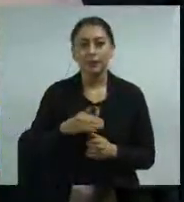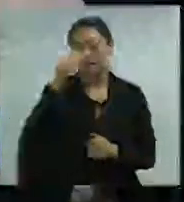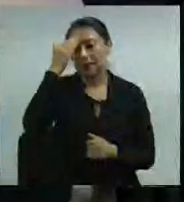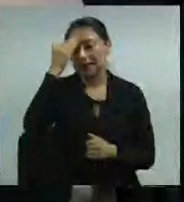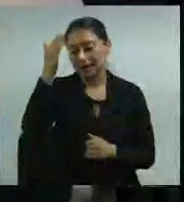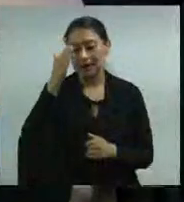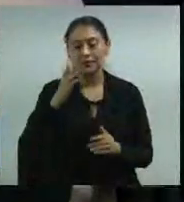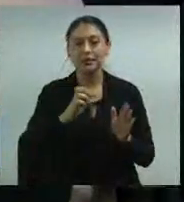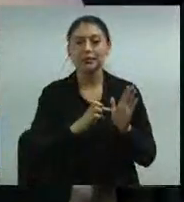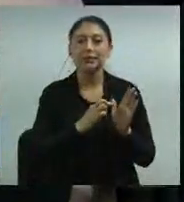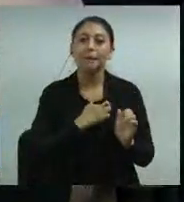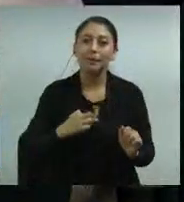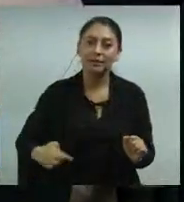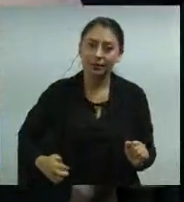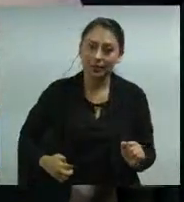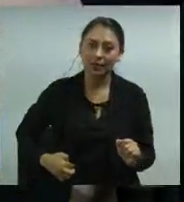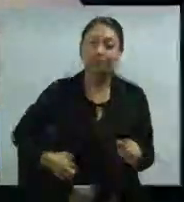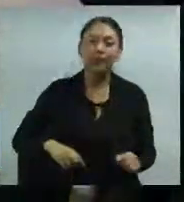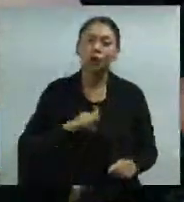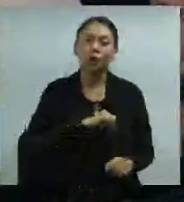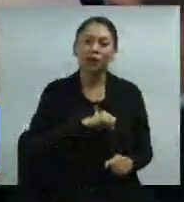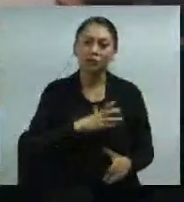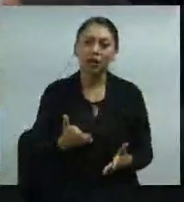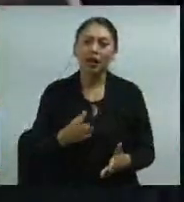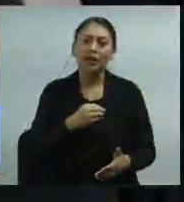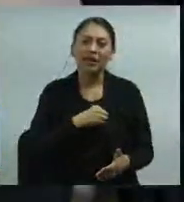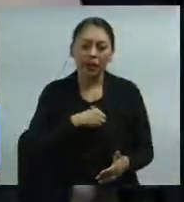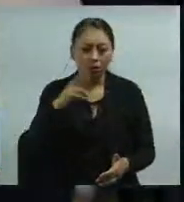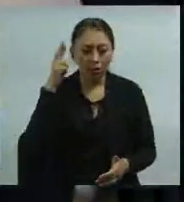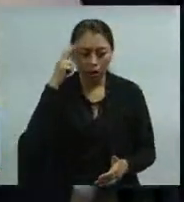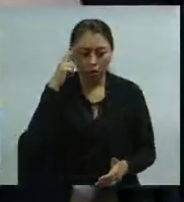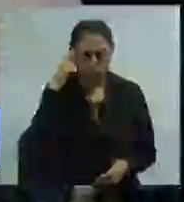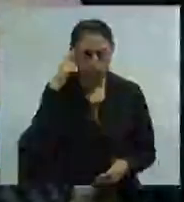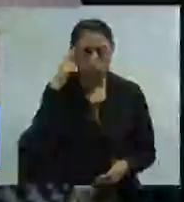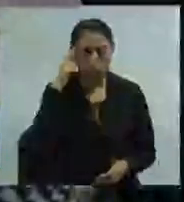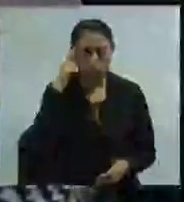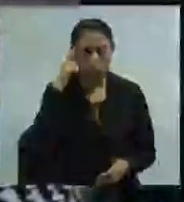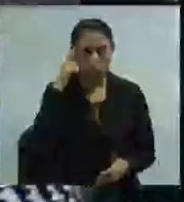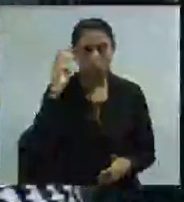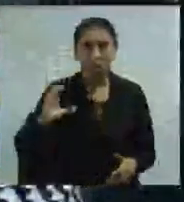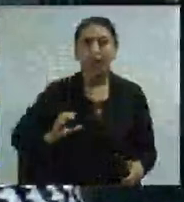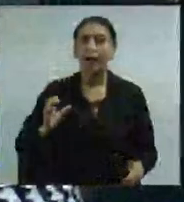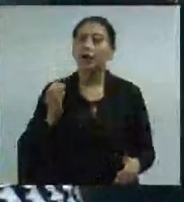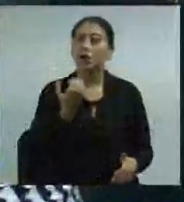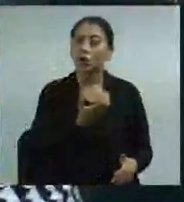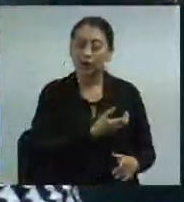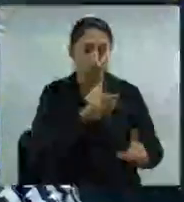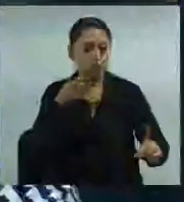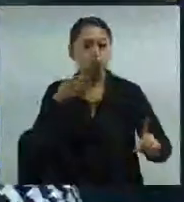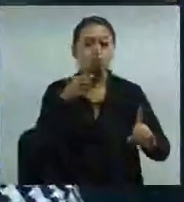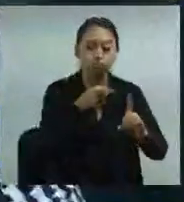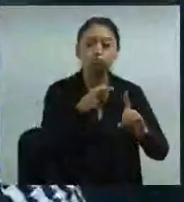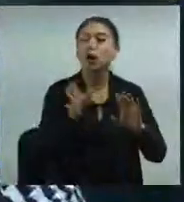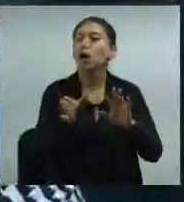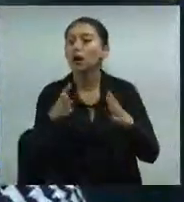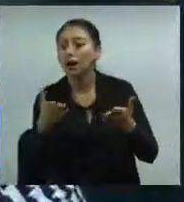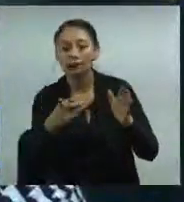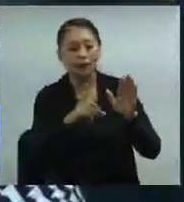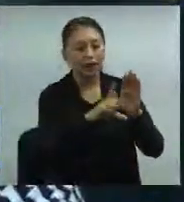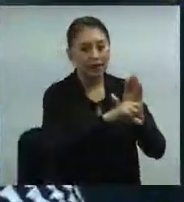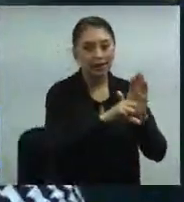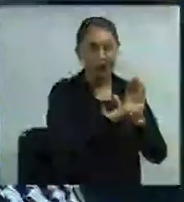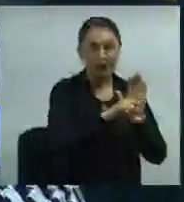Gracias, presidente. Compañeros, yo solo les quiero recordar que al Congreso le compete legislar, y al